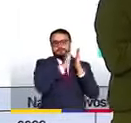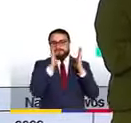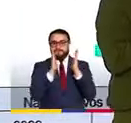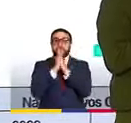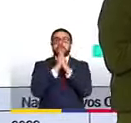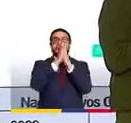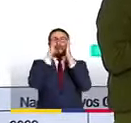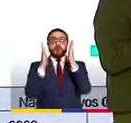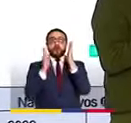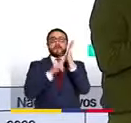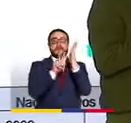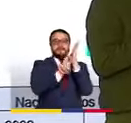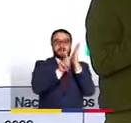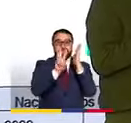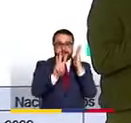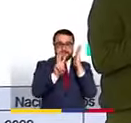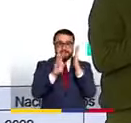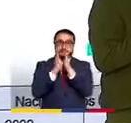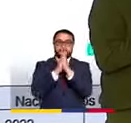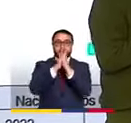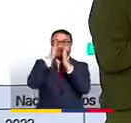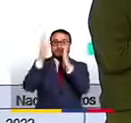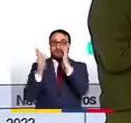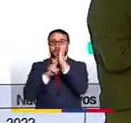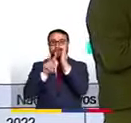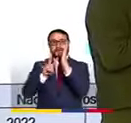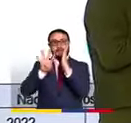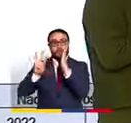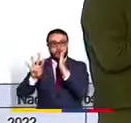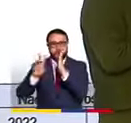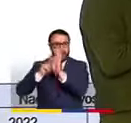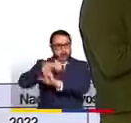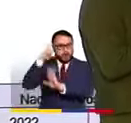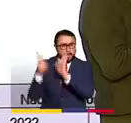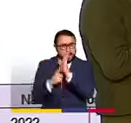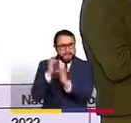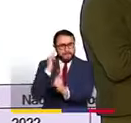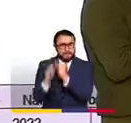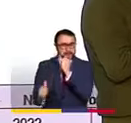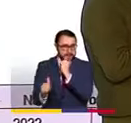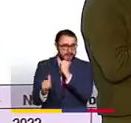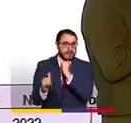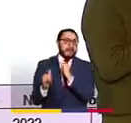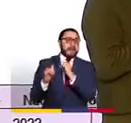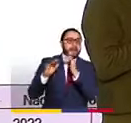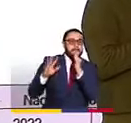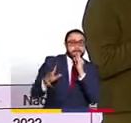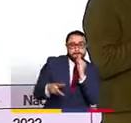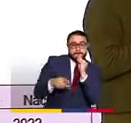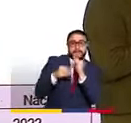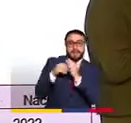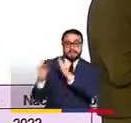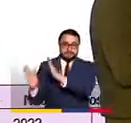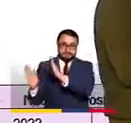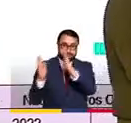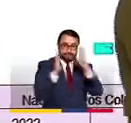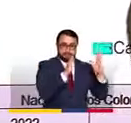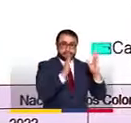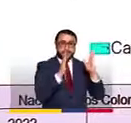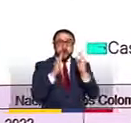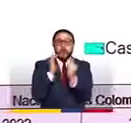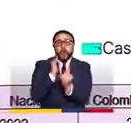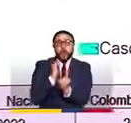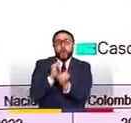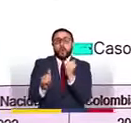24 terminado, aún preliminar, terminado, y en el siguiente cuadro vamos a